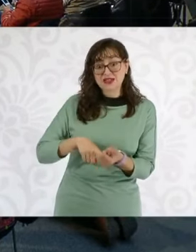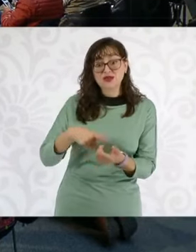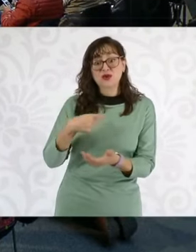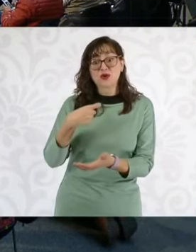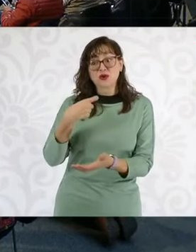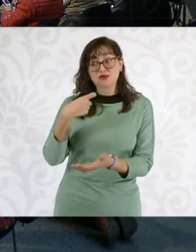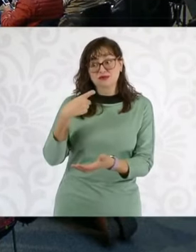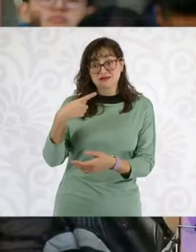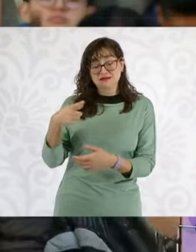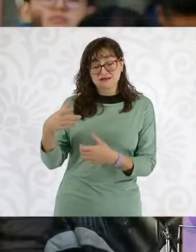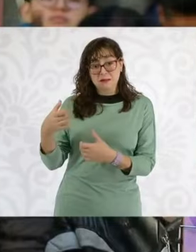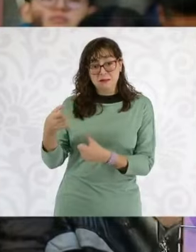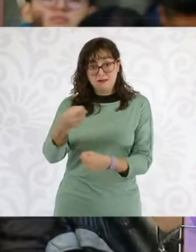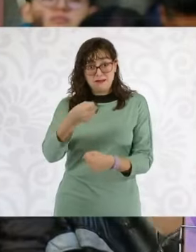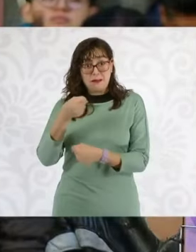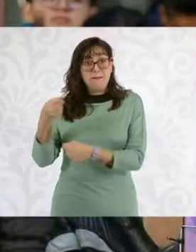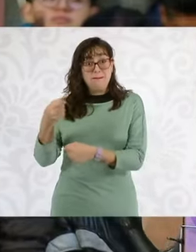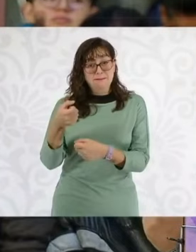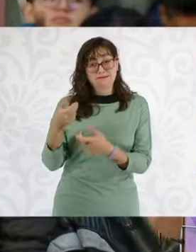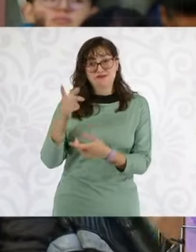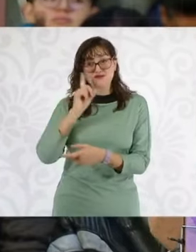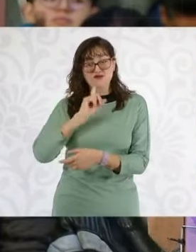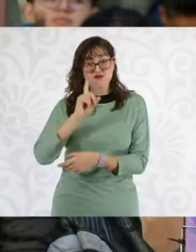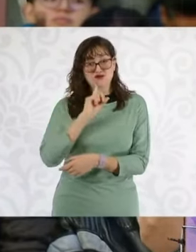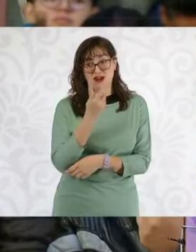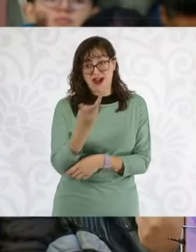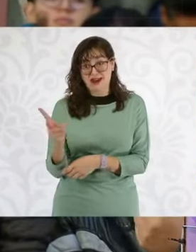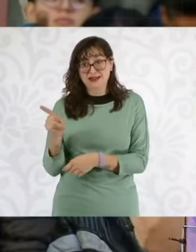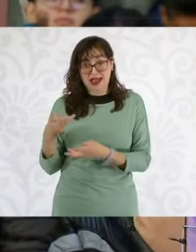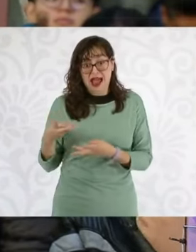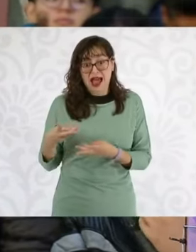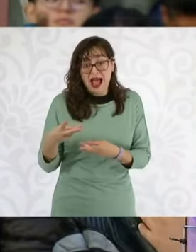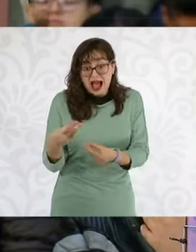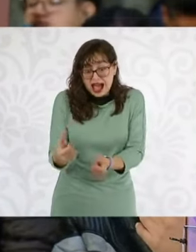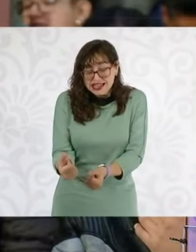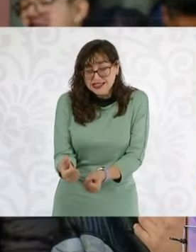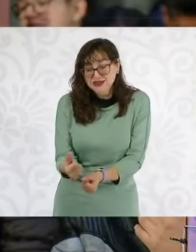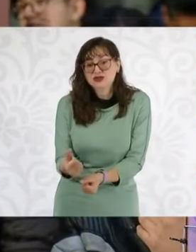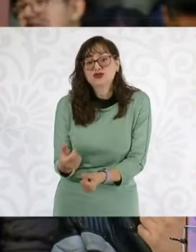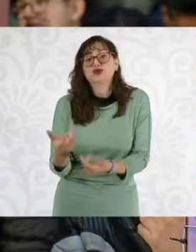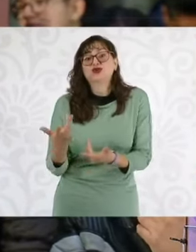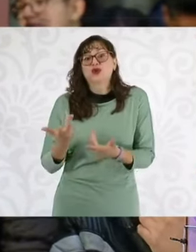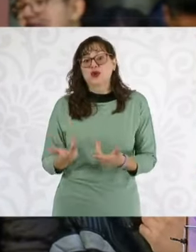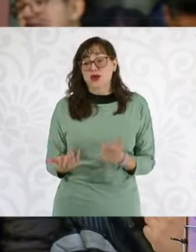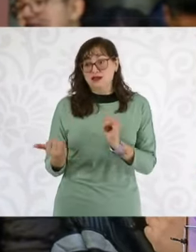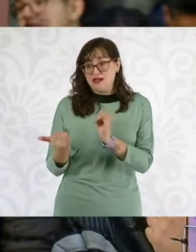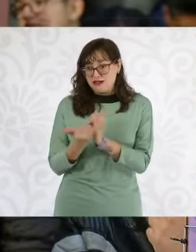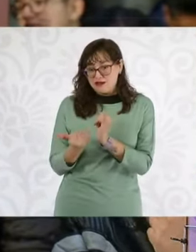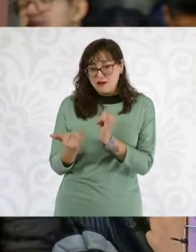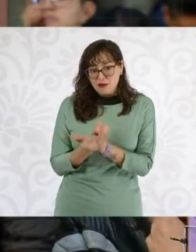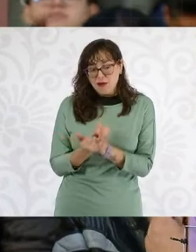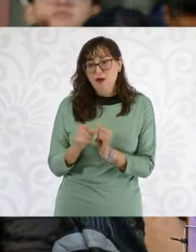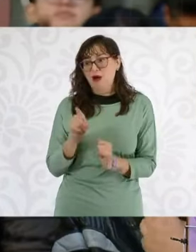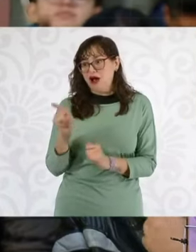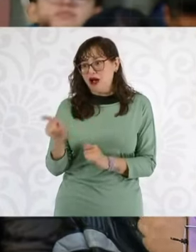caso del excomisionado Oscar Guerrafort, sino también del uso hasta donde tuvo vigencia